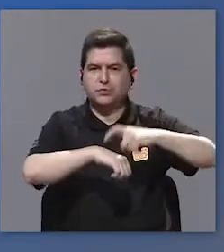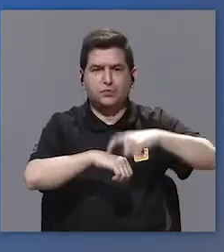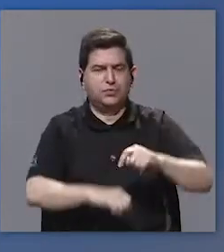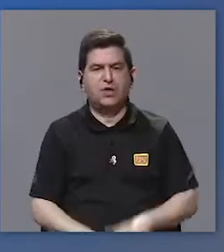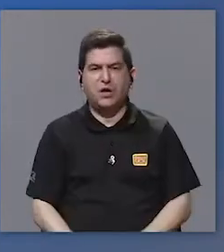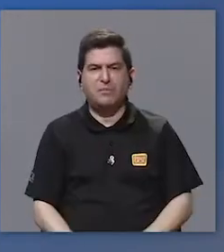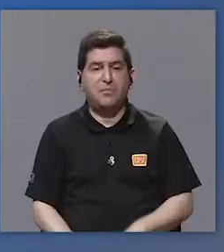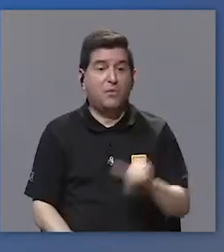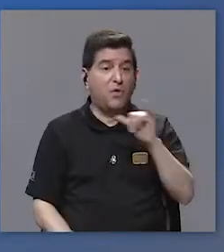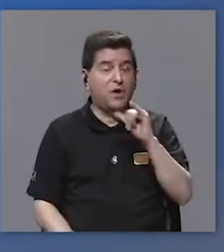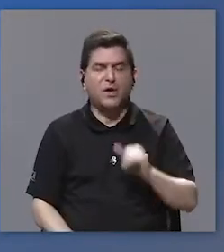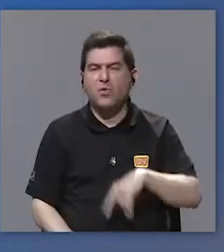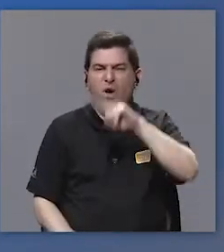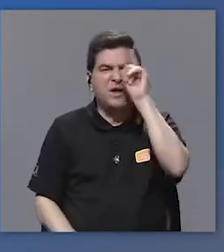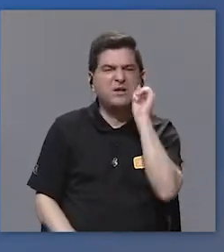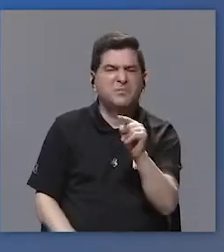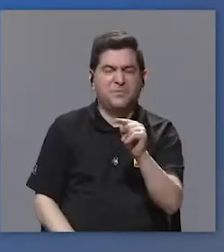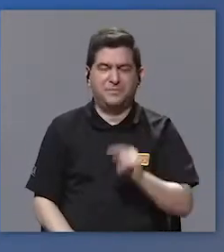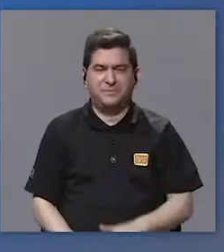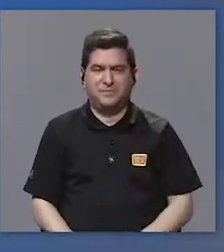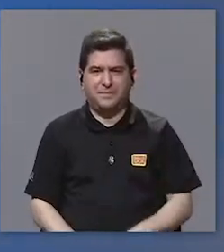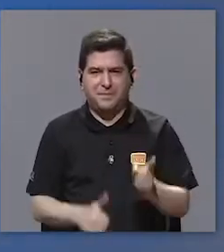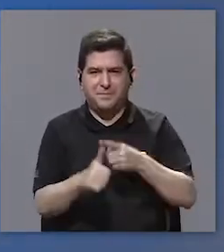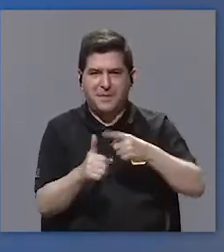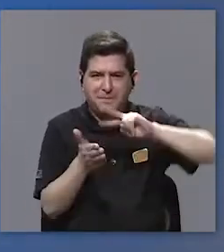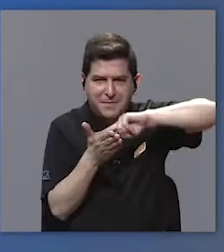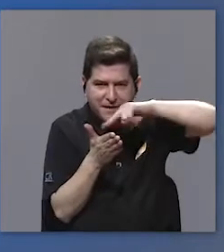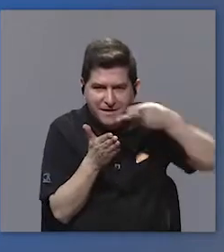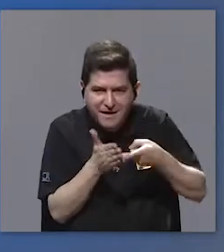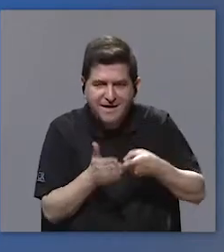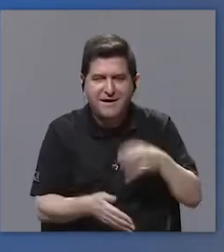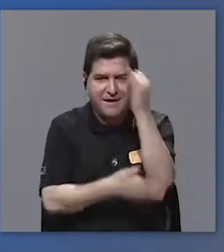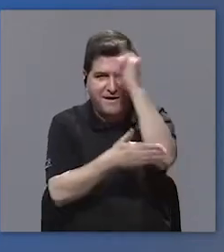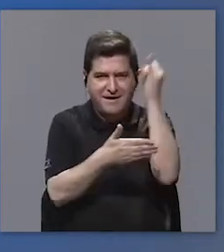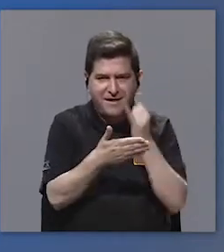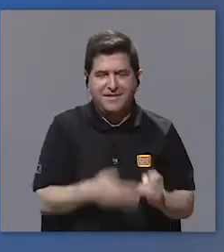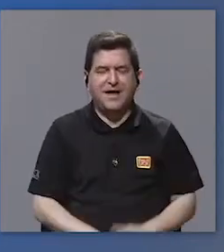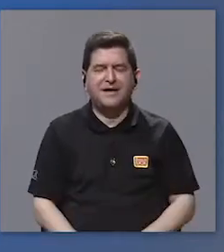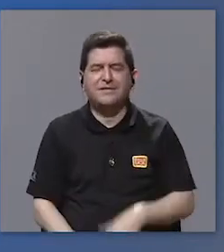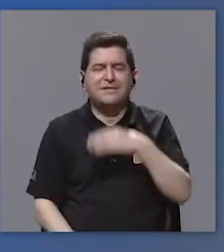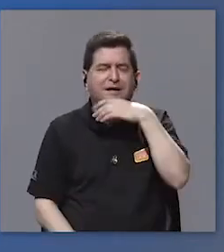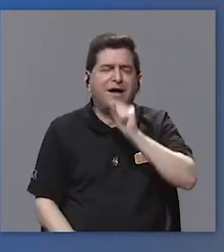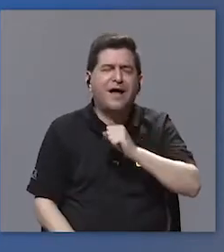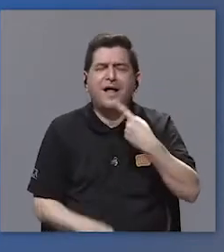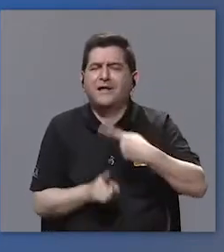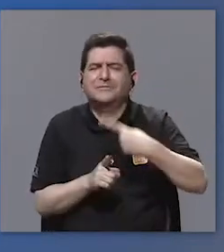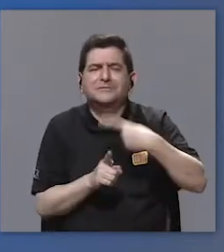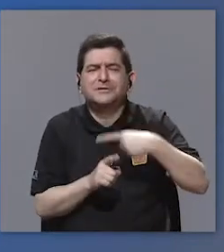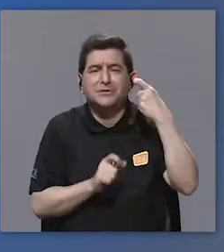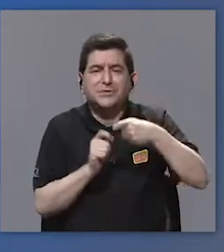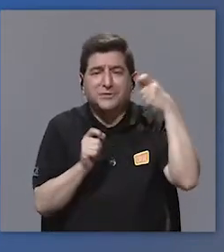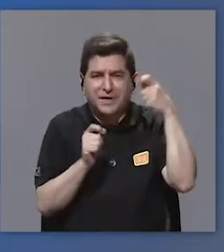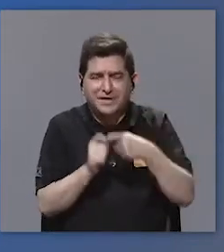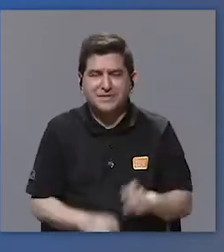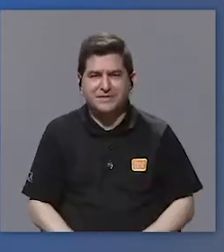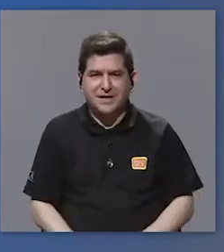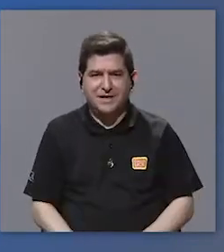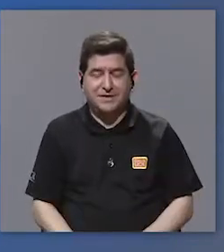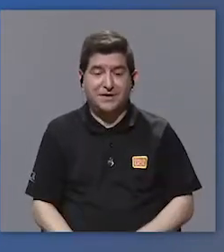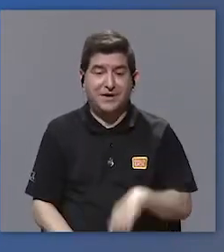cine en su momento pasaron por el mismo cuestionamiento las primeras definiciones de arte se remontan a la antigua grecia